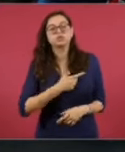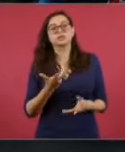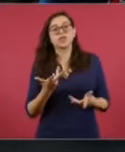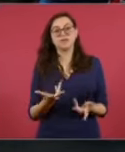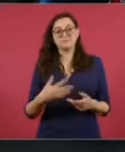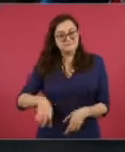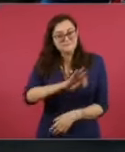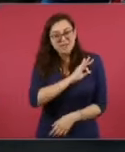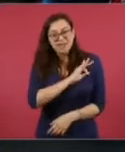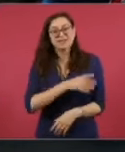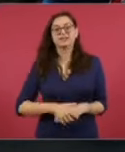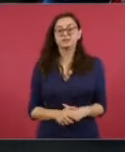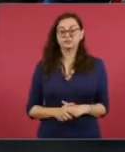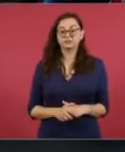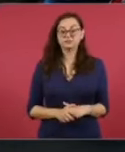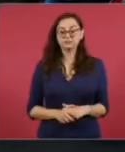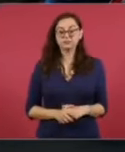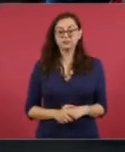Además,